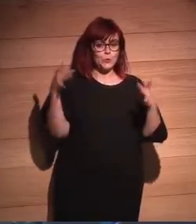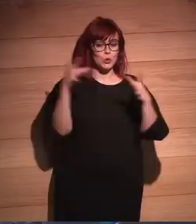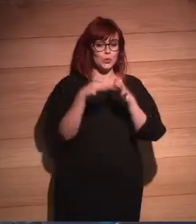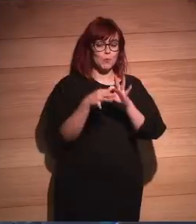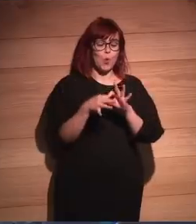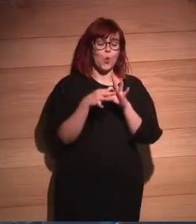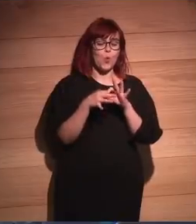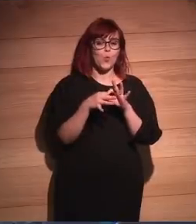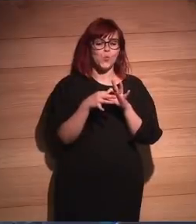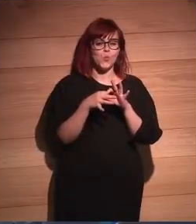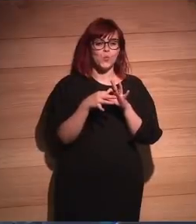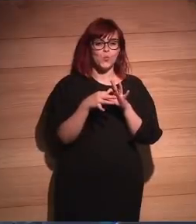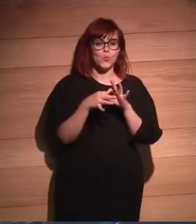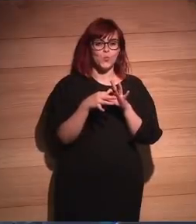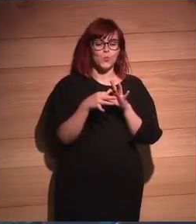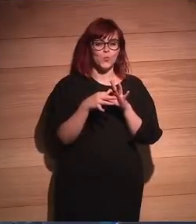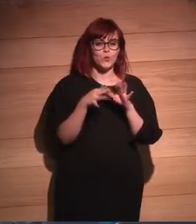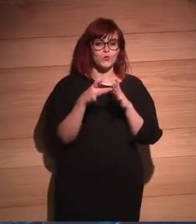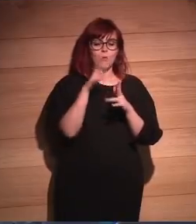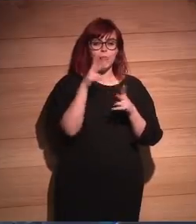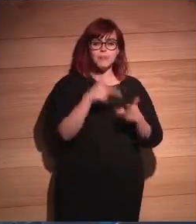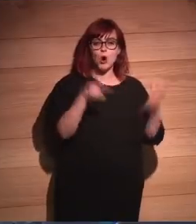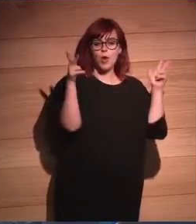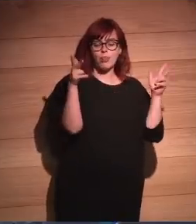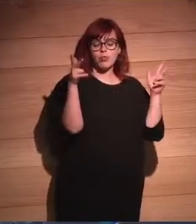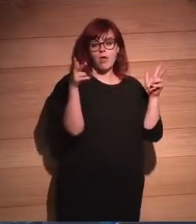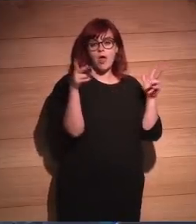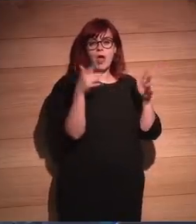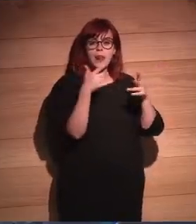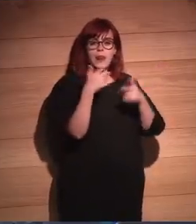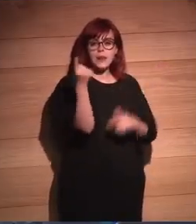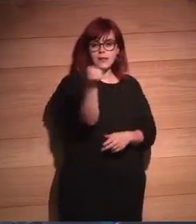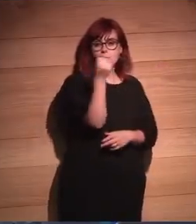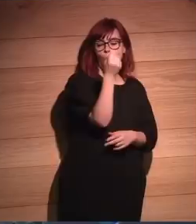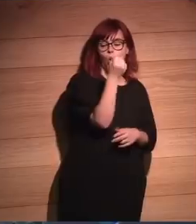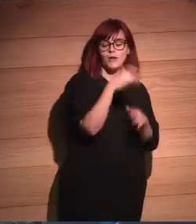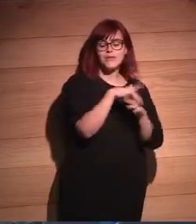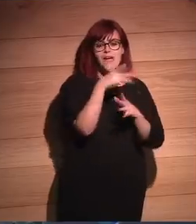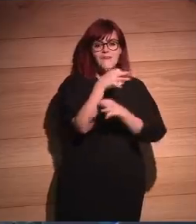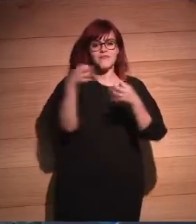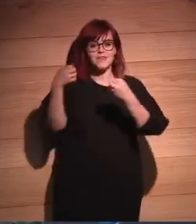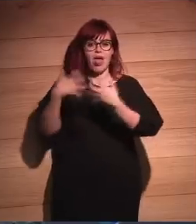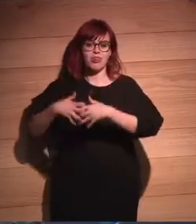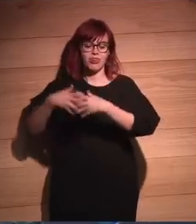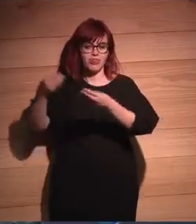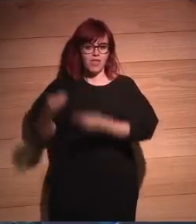conexión virtuosa entre democracia liberal, capitalista, y eficacia en